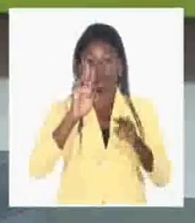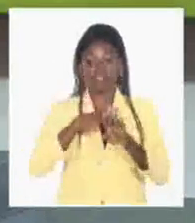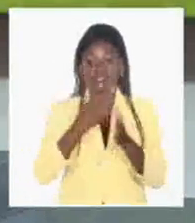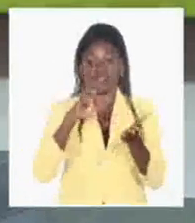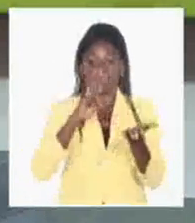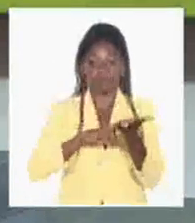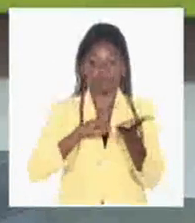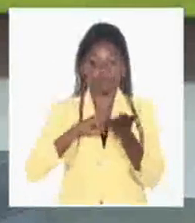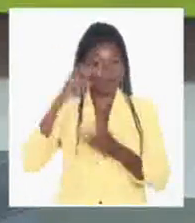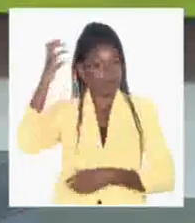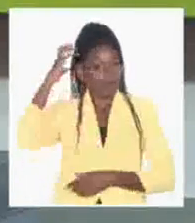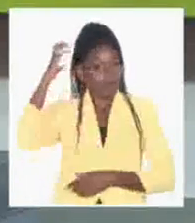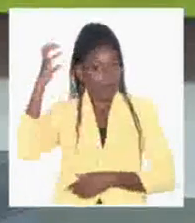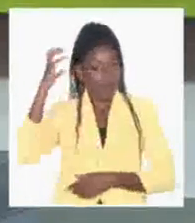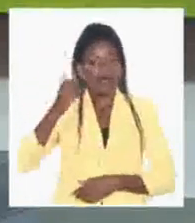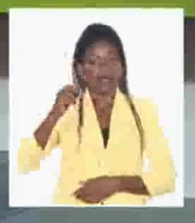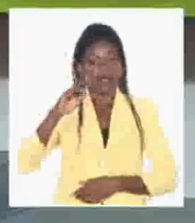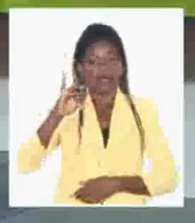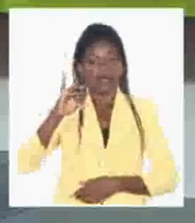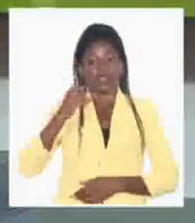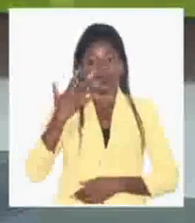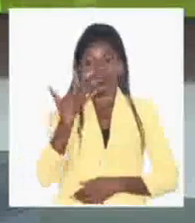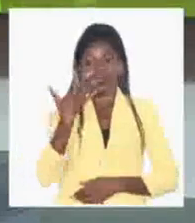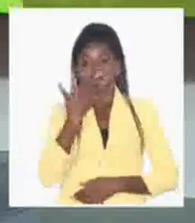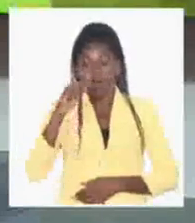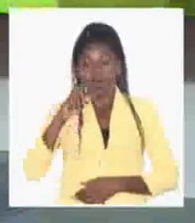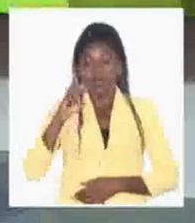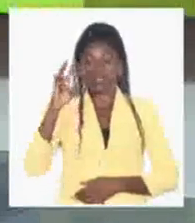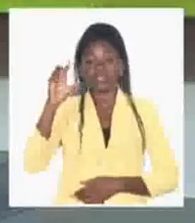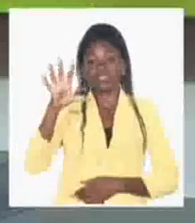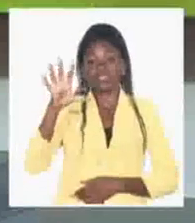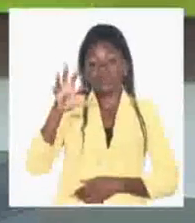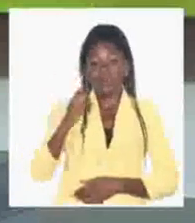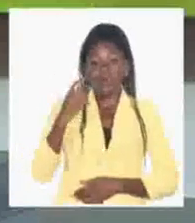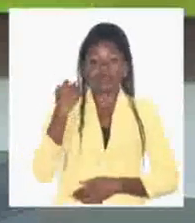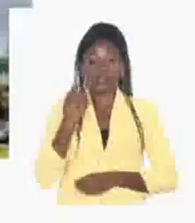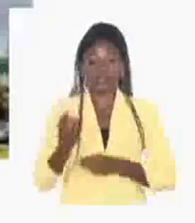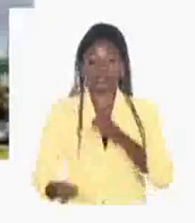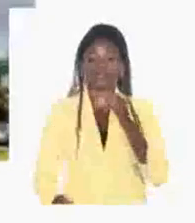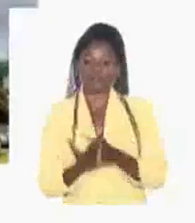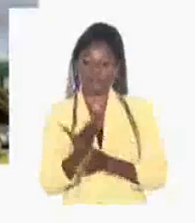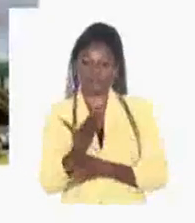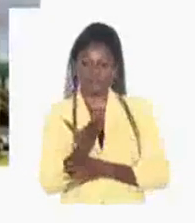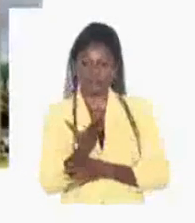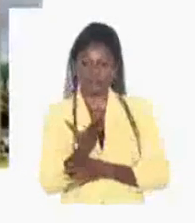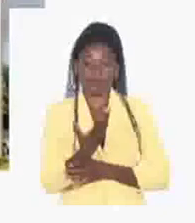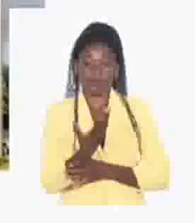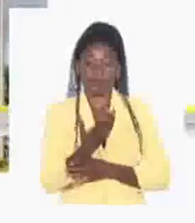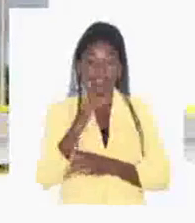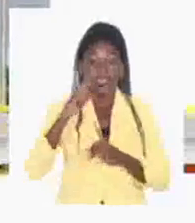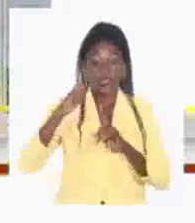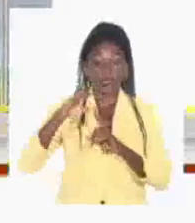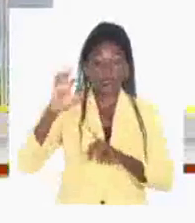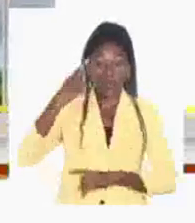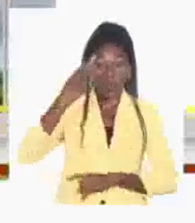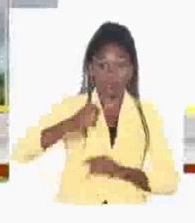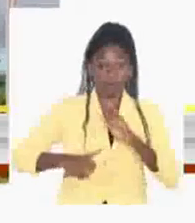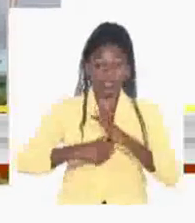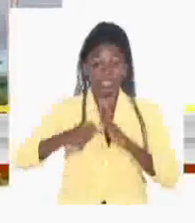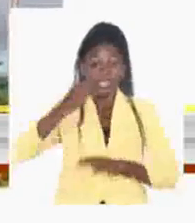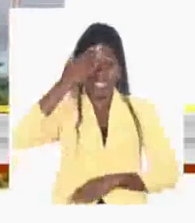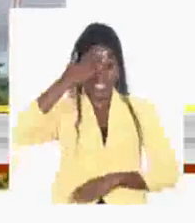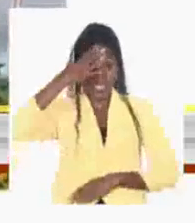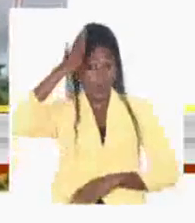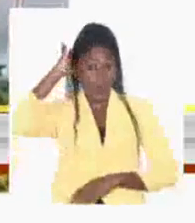del Caribe caricón en ocasión de conmemorarse hoy El Aniversario 50 de su fundación en Twitter Díaz canel resaltó que